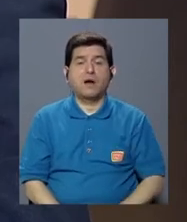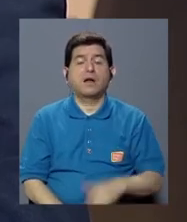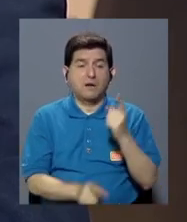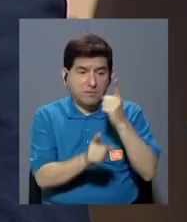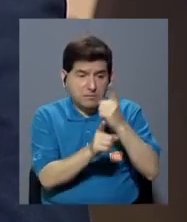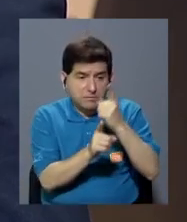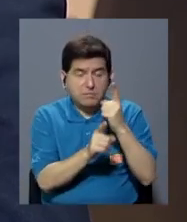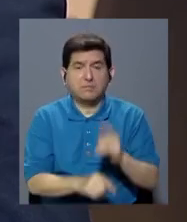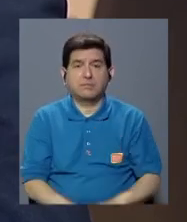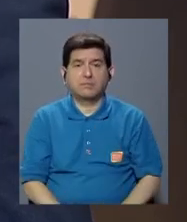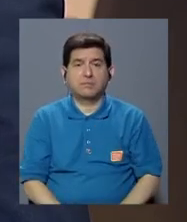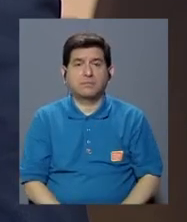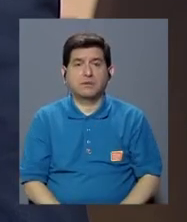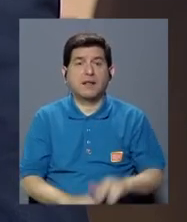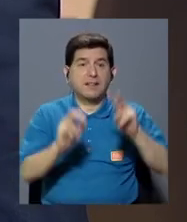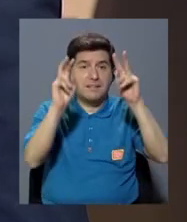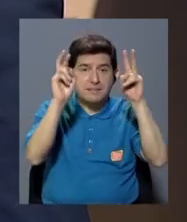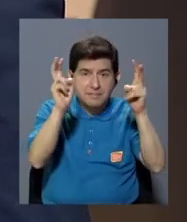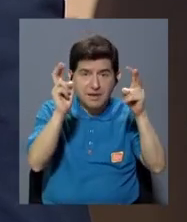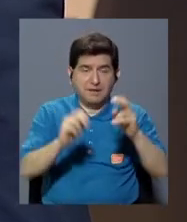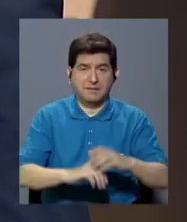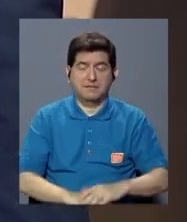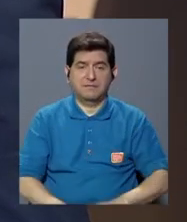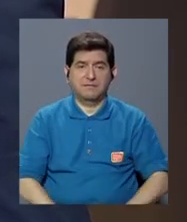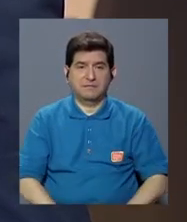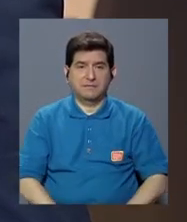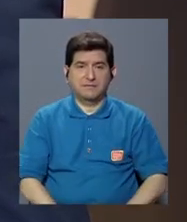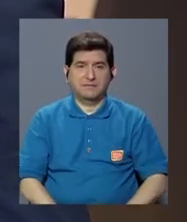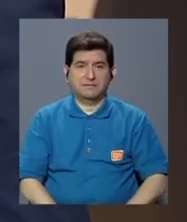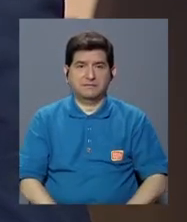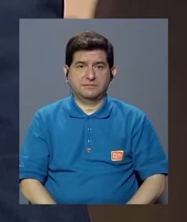también efectivamente, digamos, en el tema